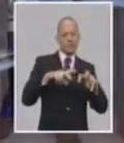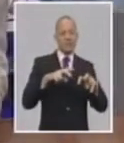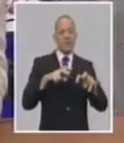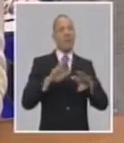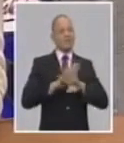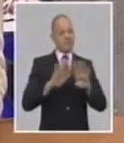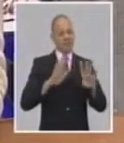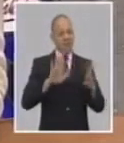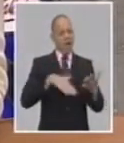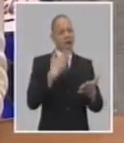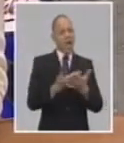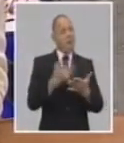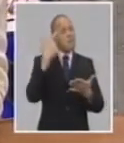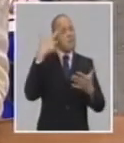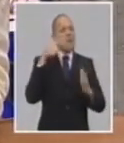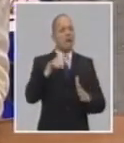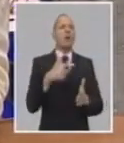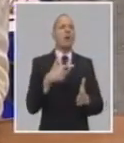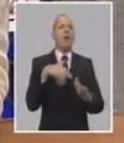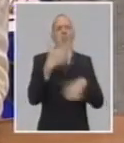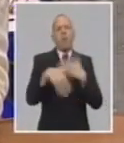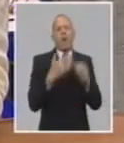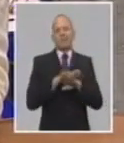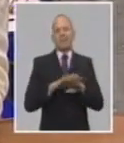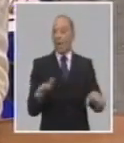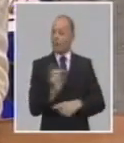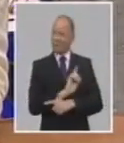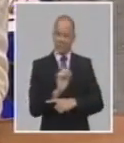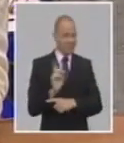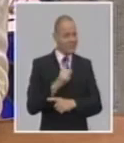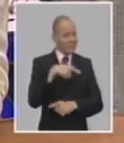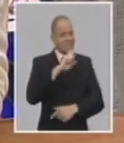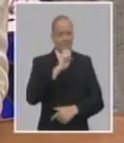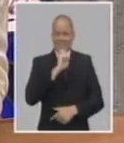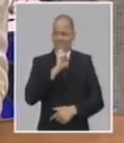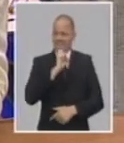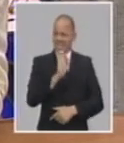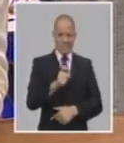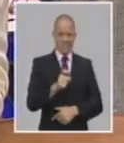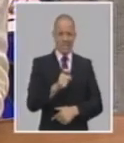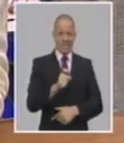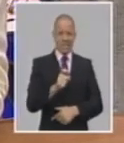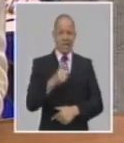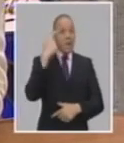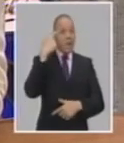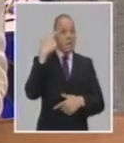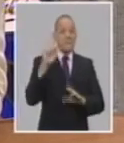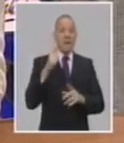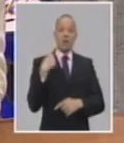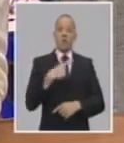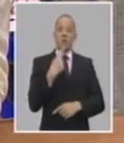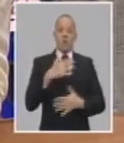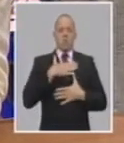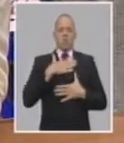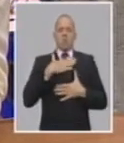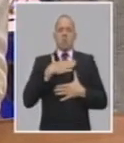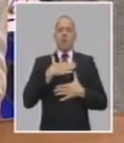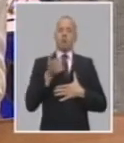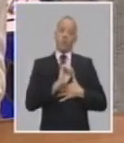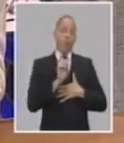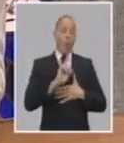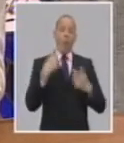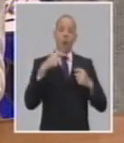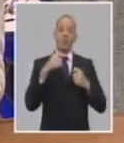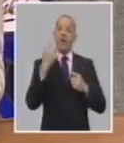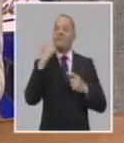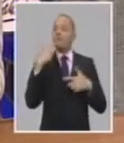mucho más que una crisis de salud. Y estamos comprometidos a actuar como uno solo, es decir, para protegernos todos